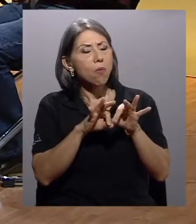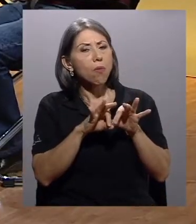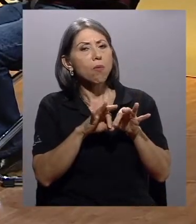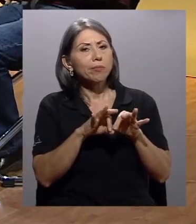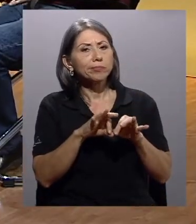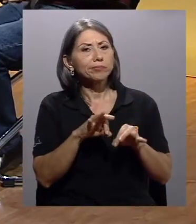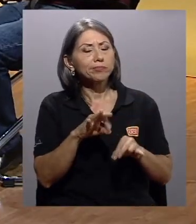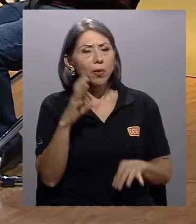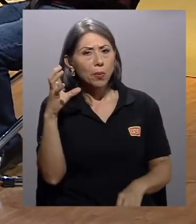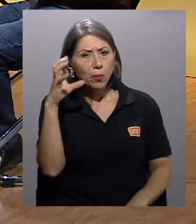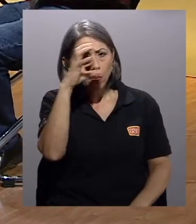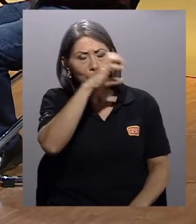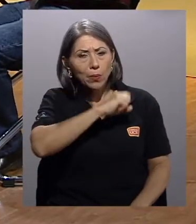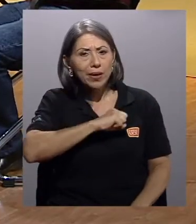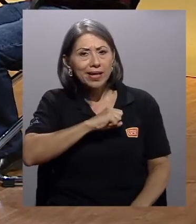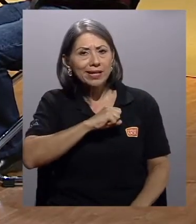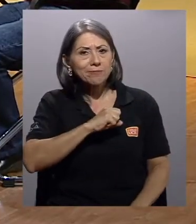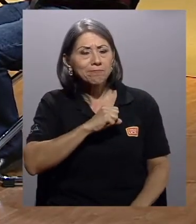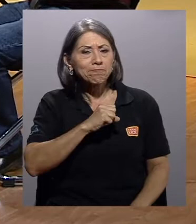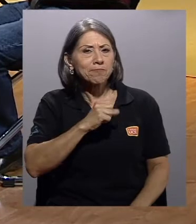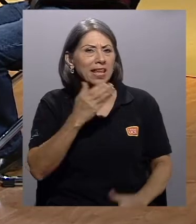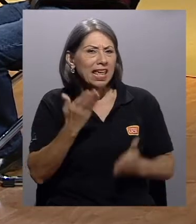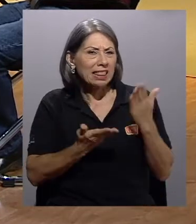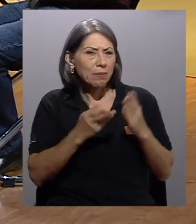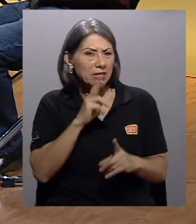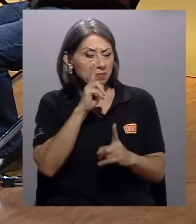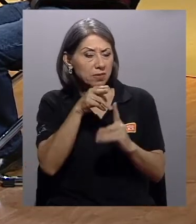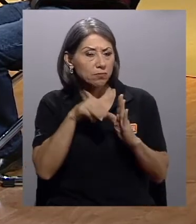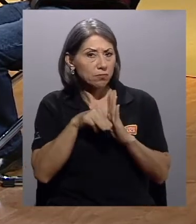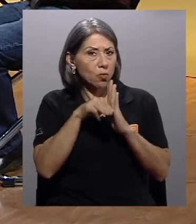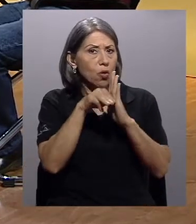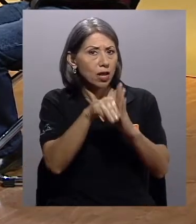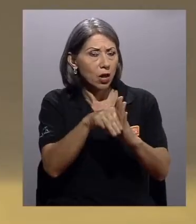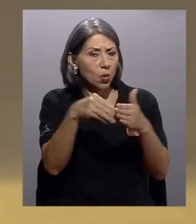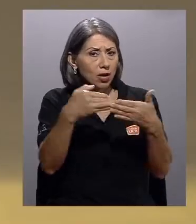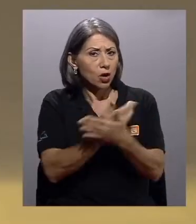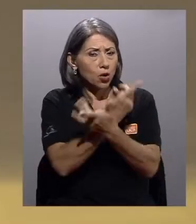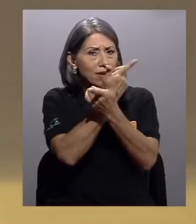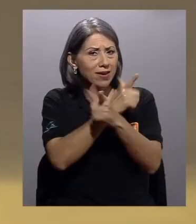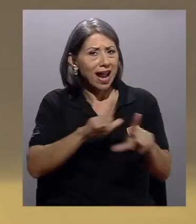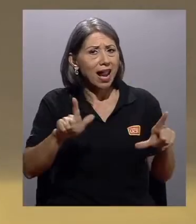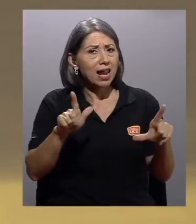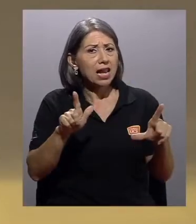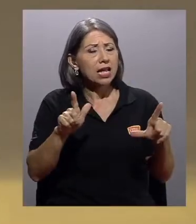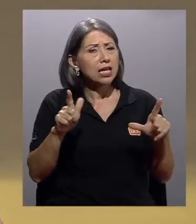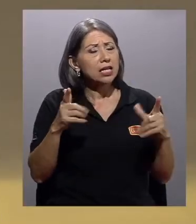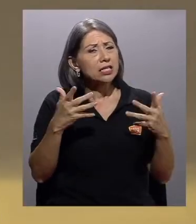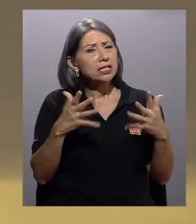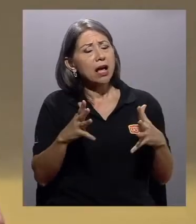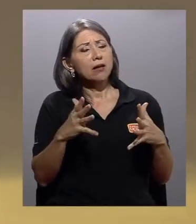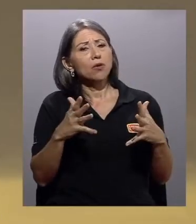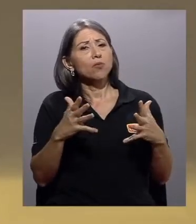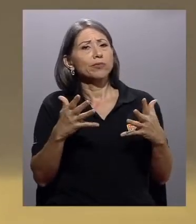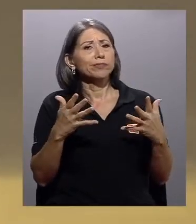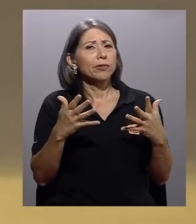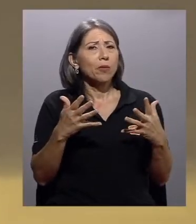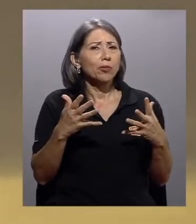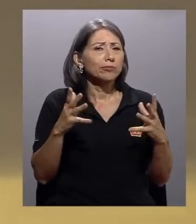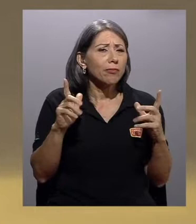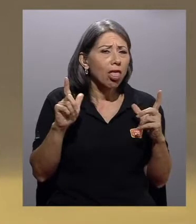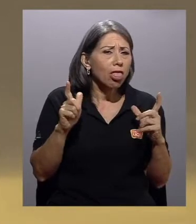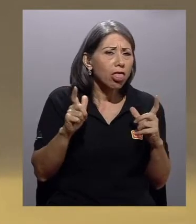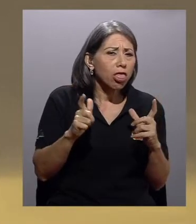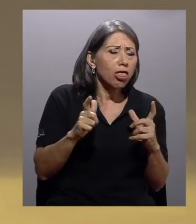digamos, que tal vez el desgaste del mismo modelo neoliberal no nace con la